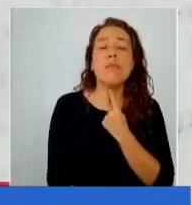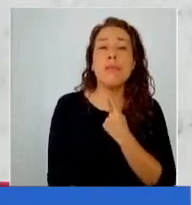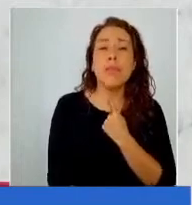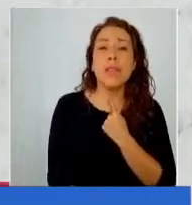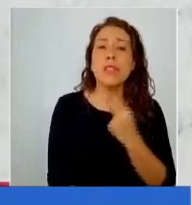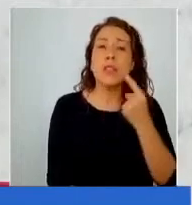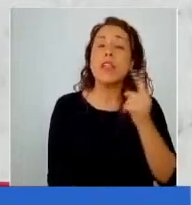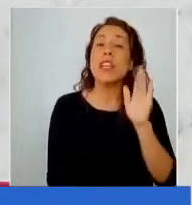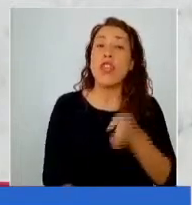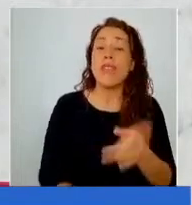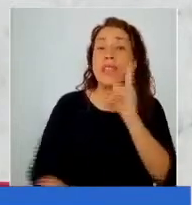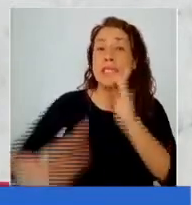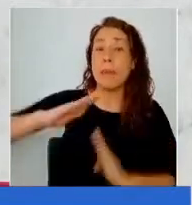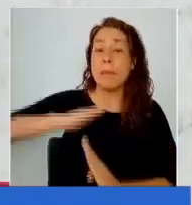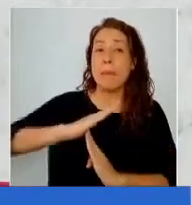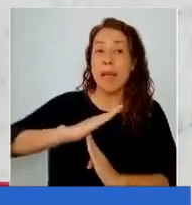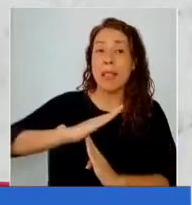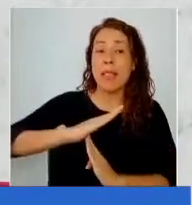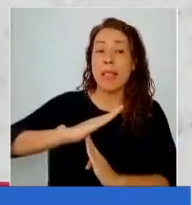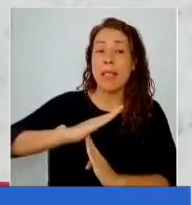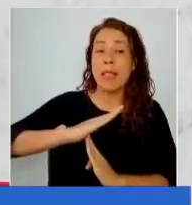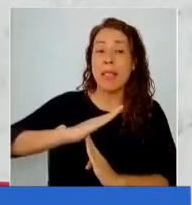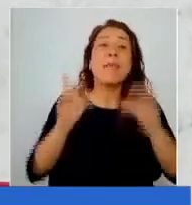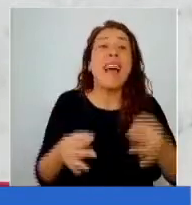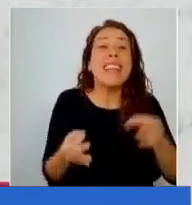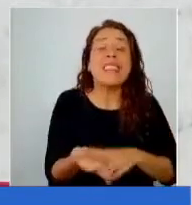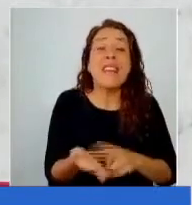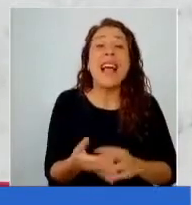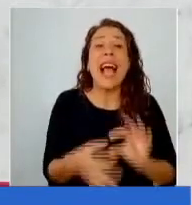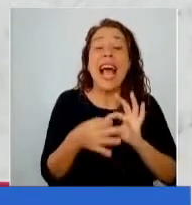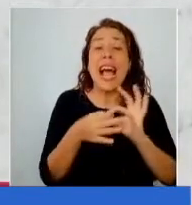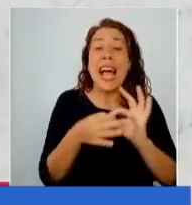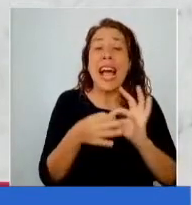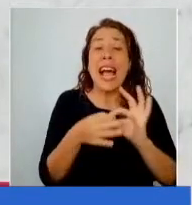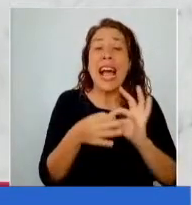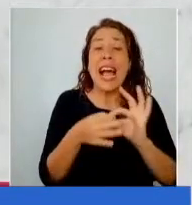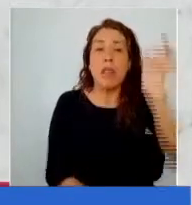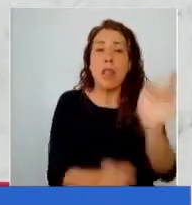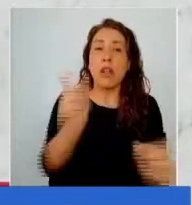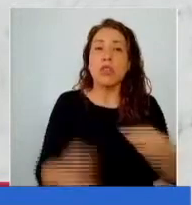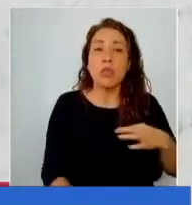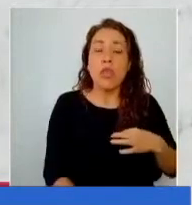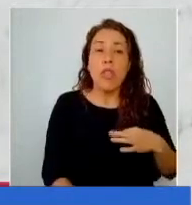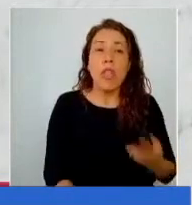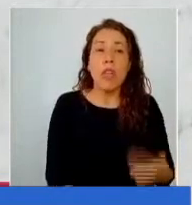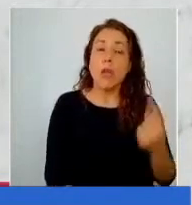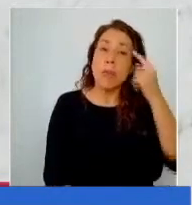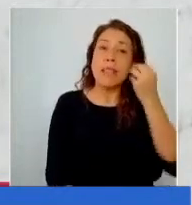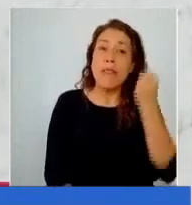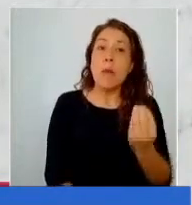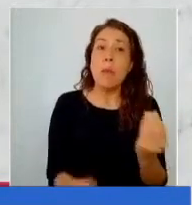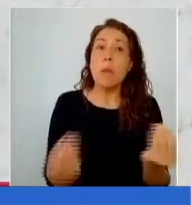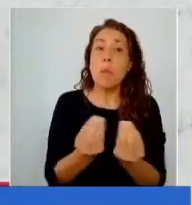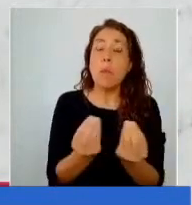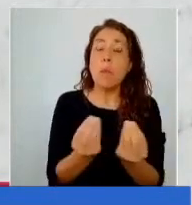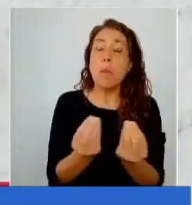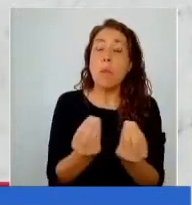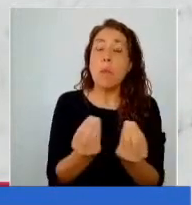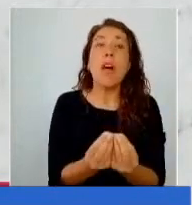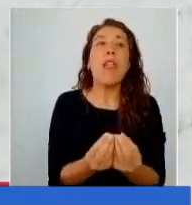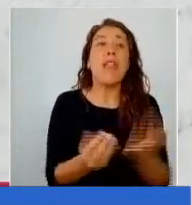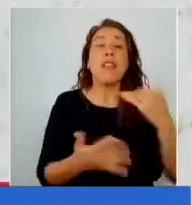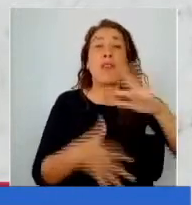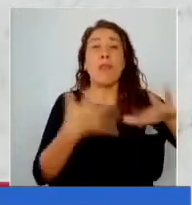lo cierto que gracias a la sabiduría popular y el sentido común mucho de la serenidad ha vuelto los Espíritus